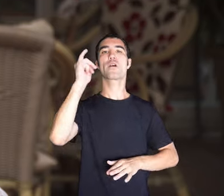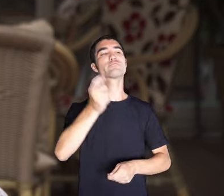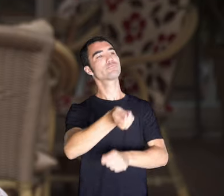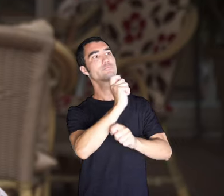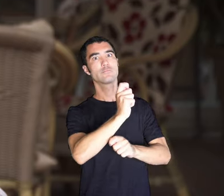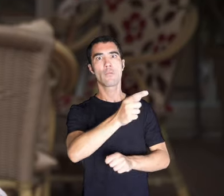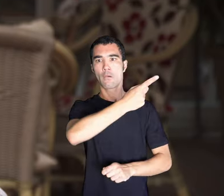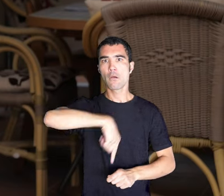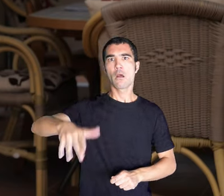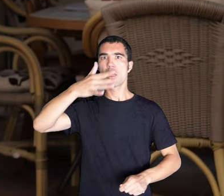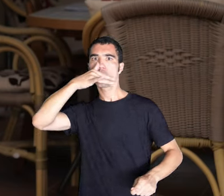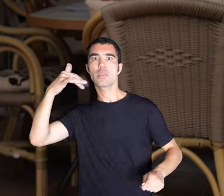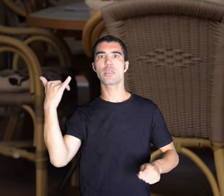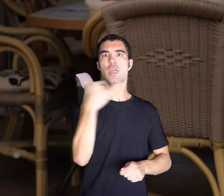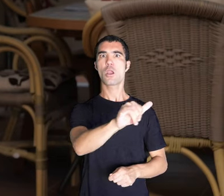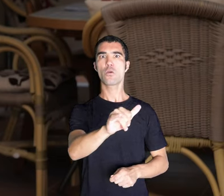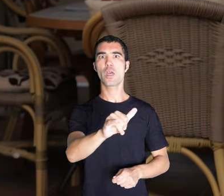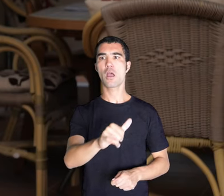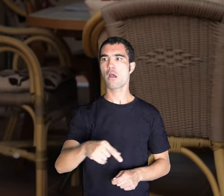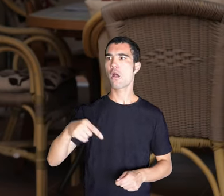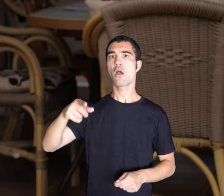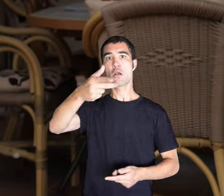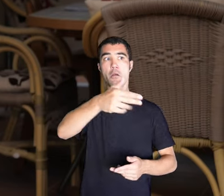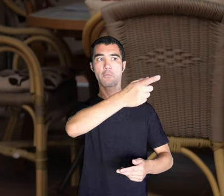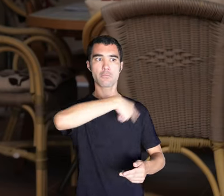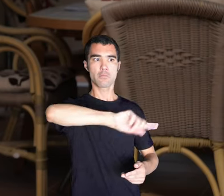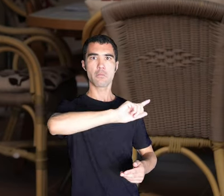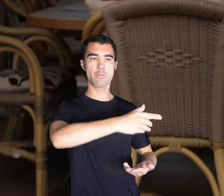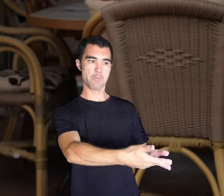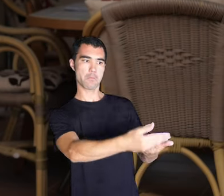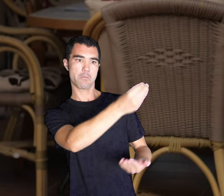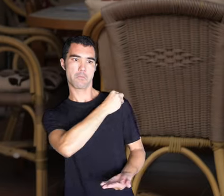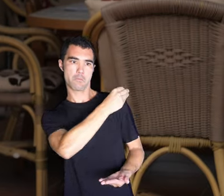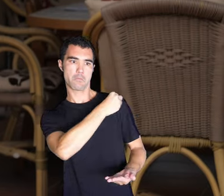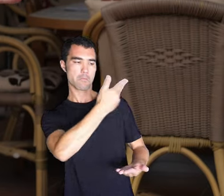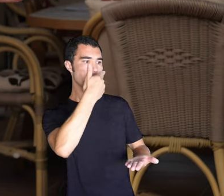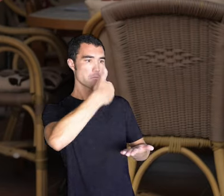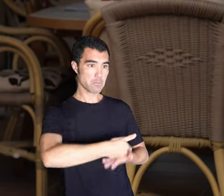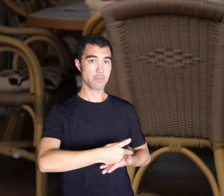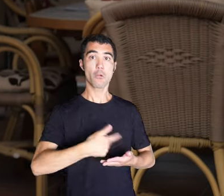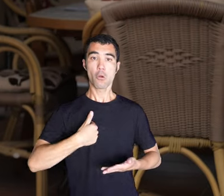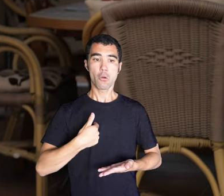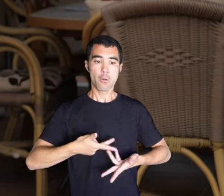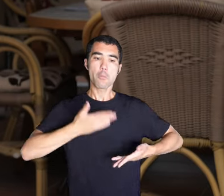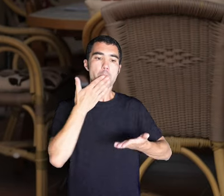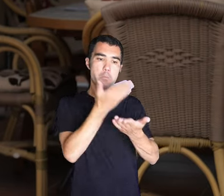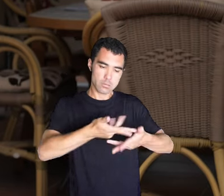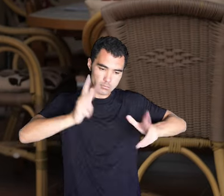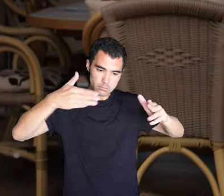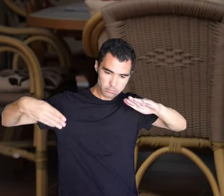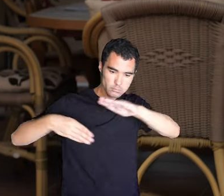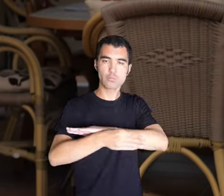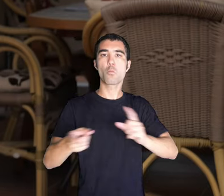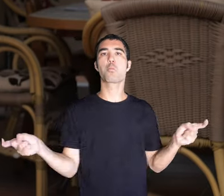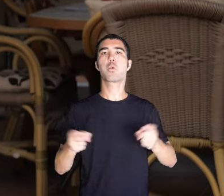sido denunciada, nos había solicitado para entrar esta barca en el puerto de Soriano, nos